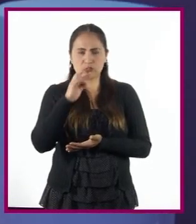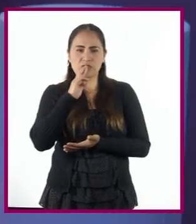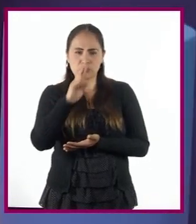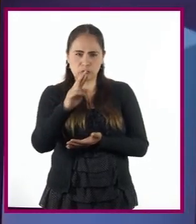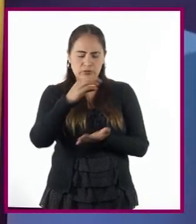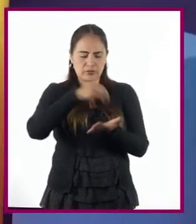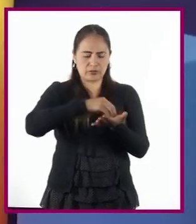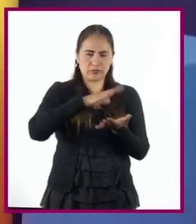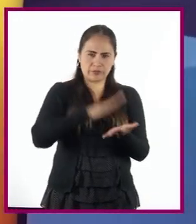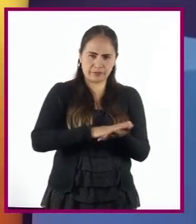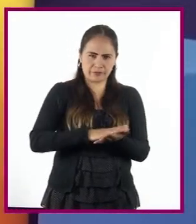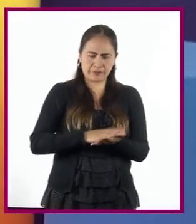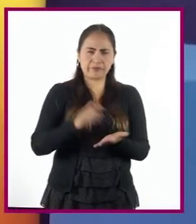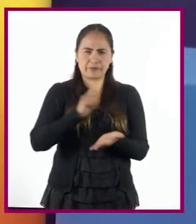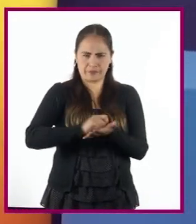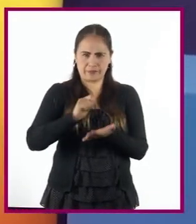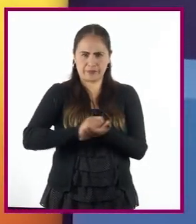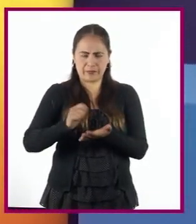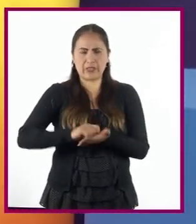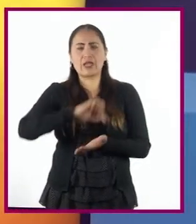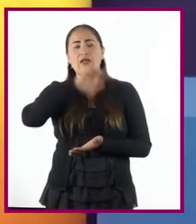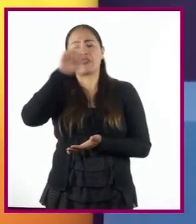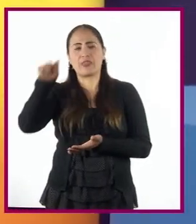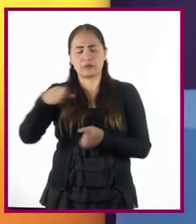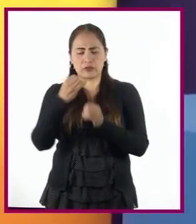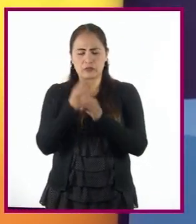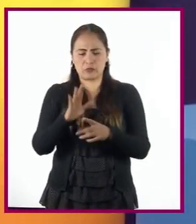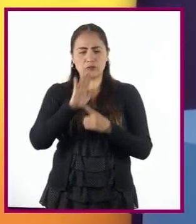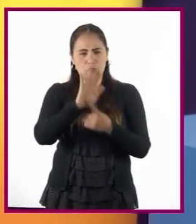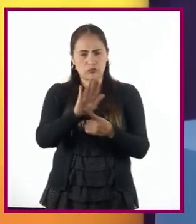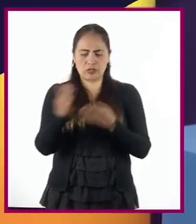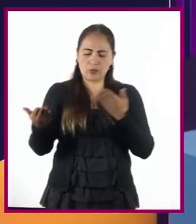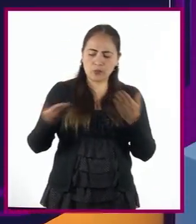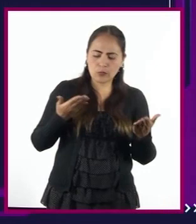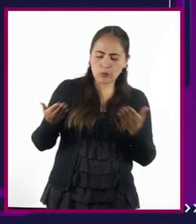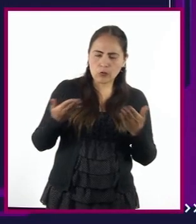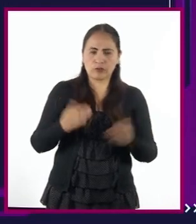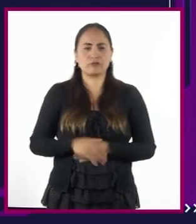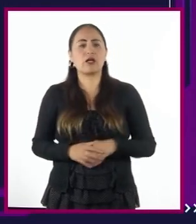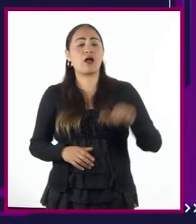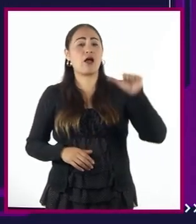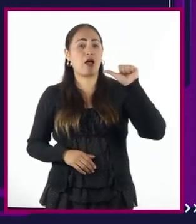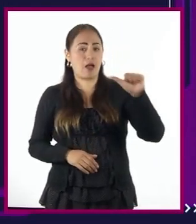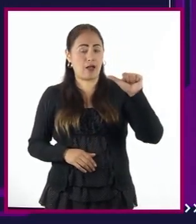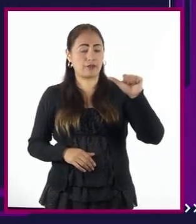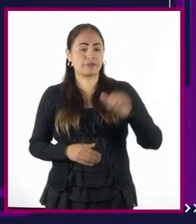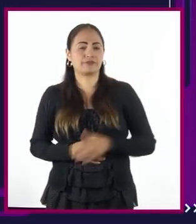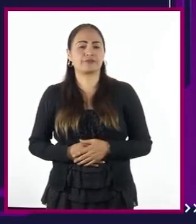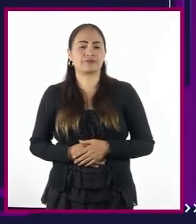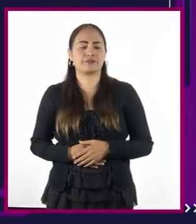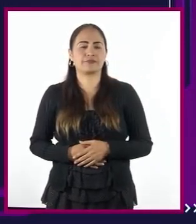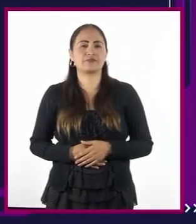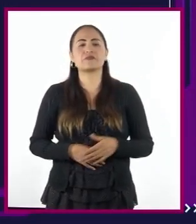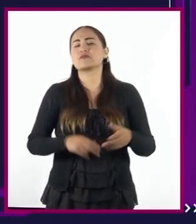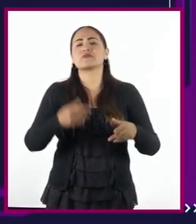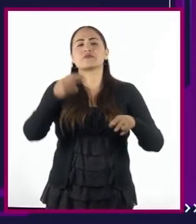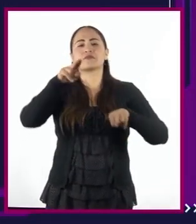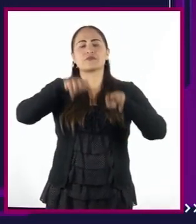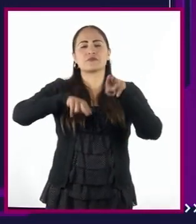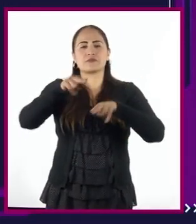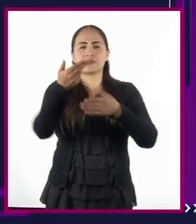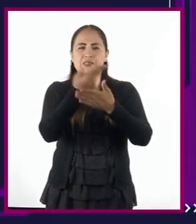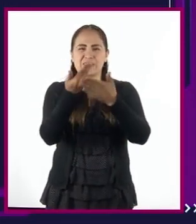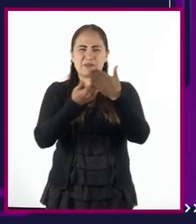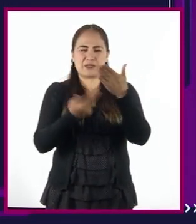las puedan comparar con la información que se les presenta. Inciso A. Una gráfica de líneas es